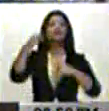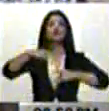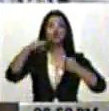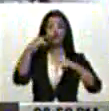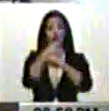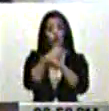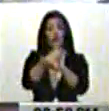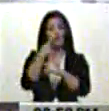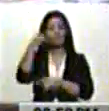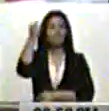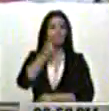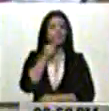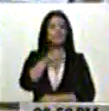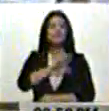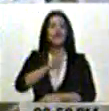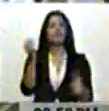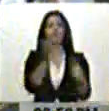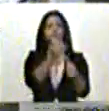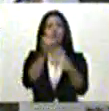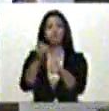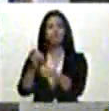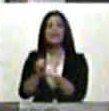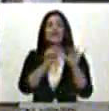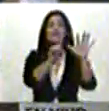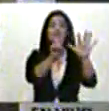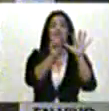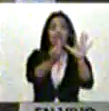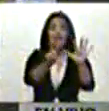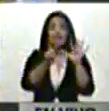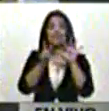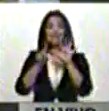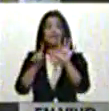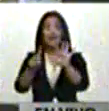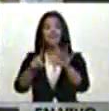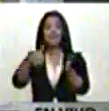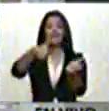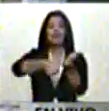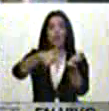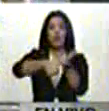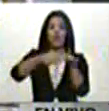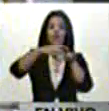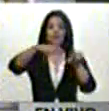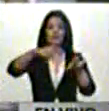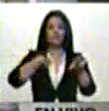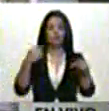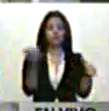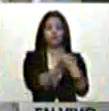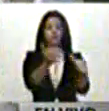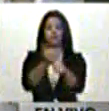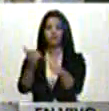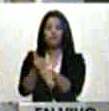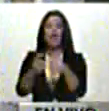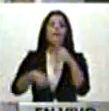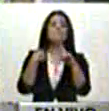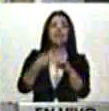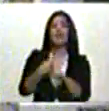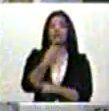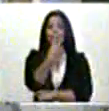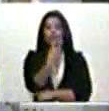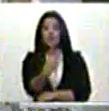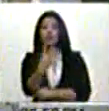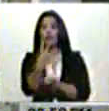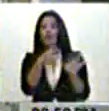dentro del abasto Bicentenario, y en esa localidad, en el lugar también se hallaron 207 paquetes de pañales